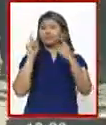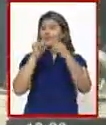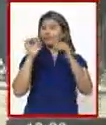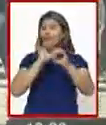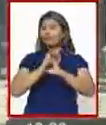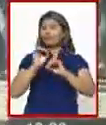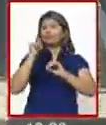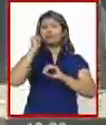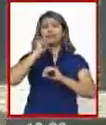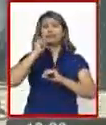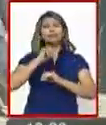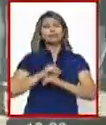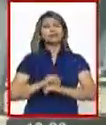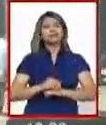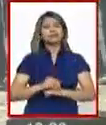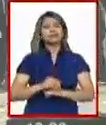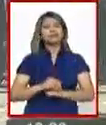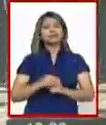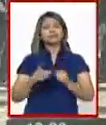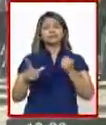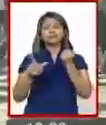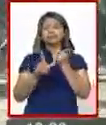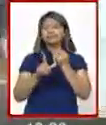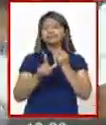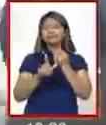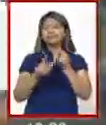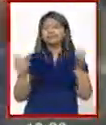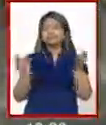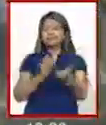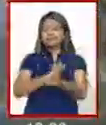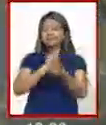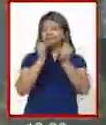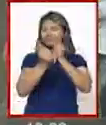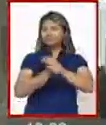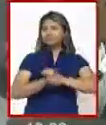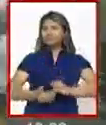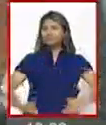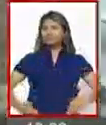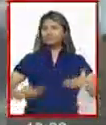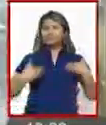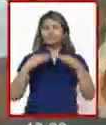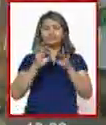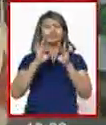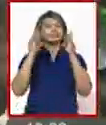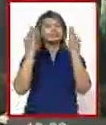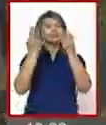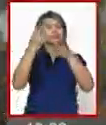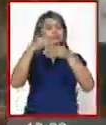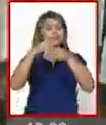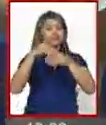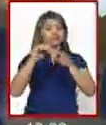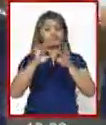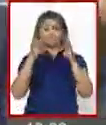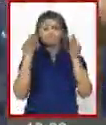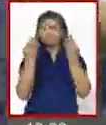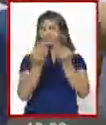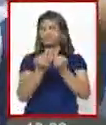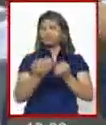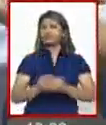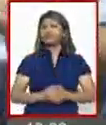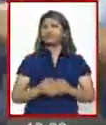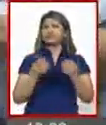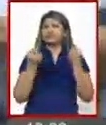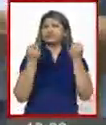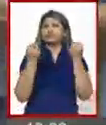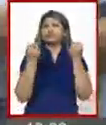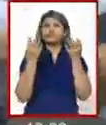poder estimular a las mujeres como cabeza de familia para estimular cambios en el estilo de vida desde la familia, desde el seno familiar. ¿Cuál es el